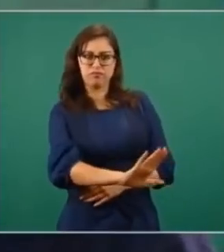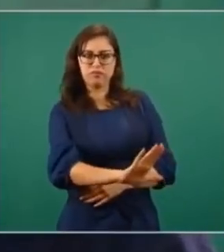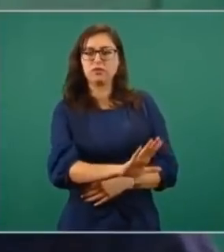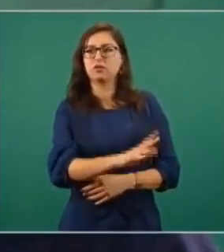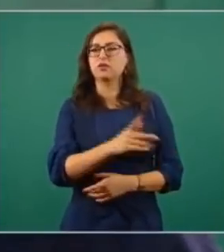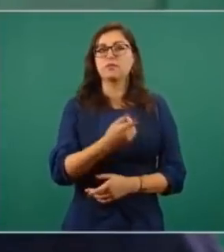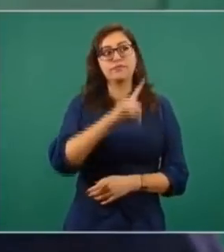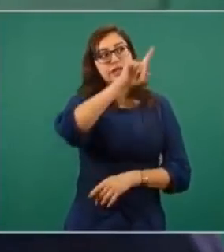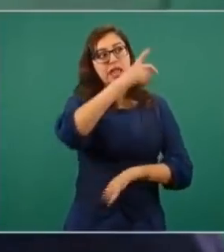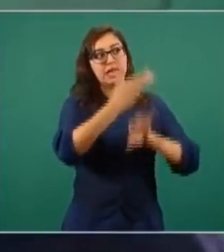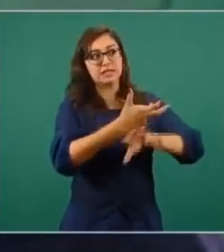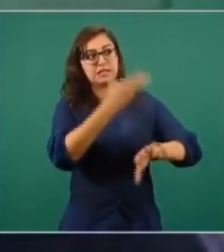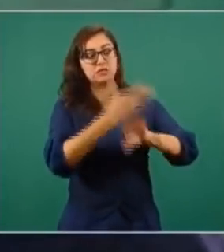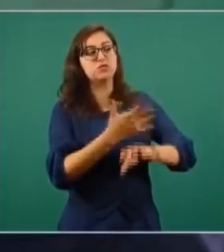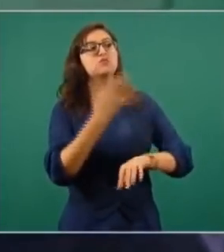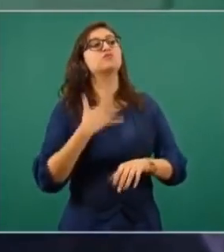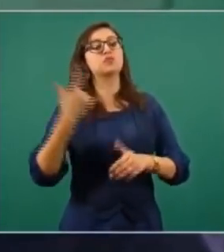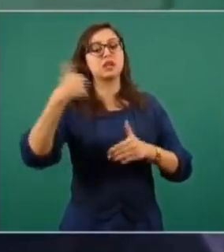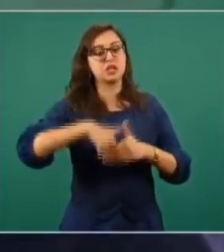de Estados Unidos,